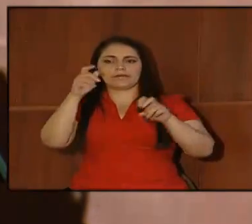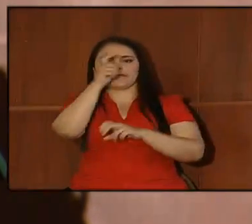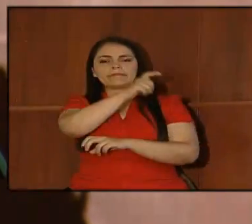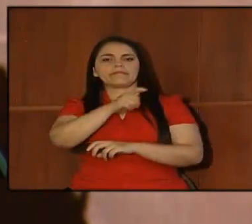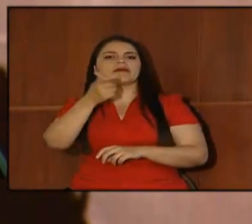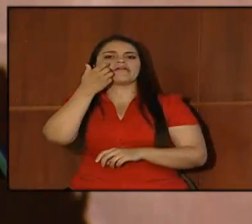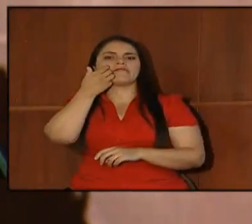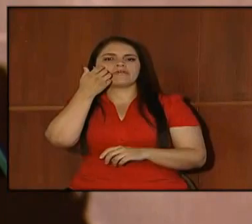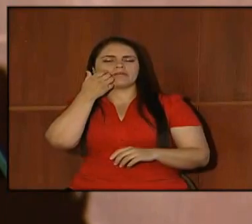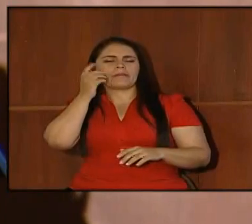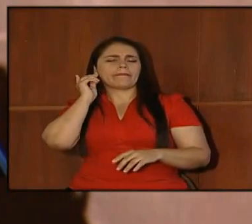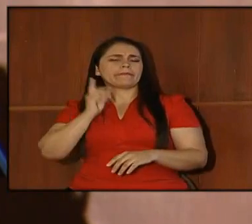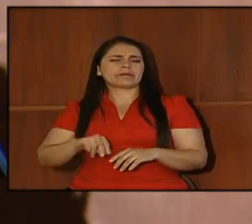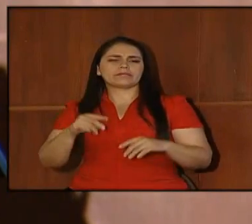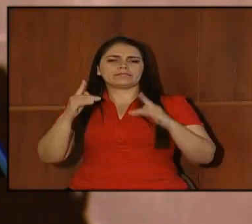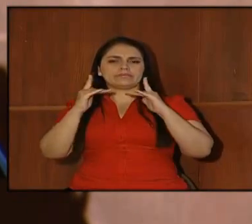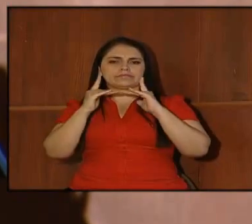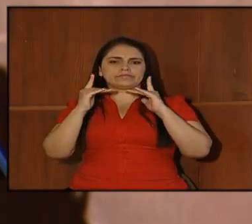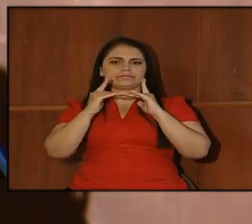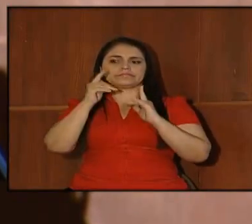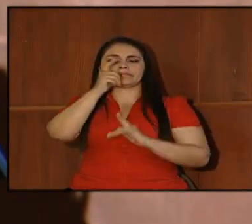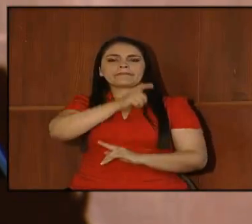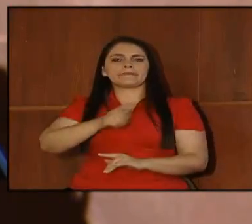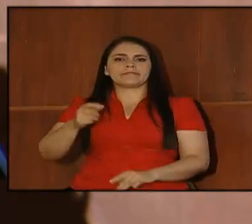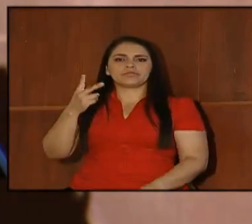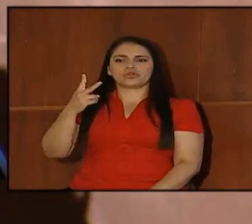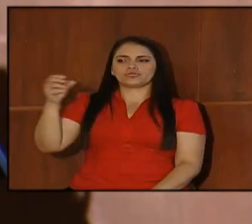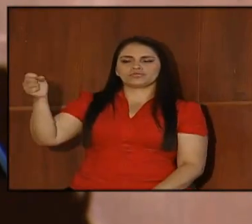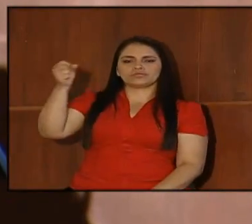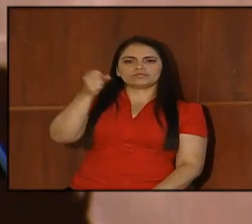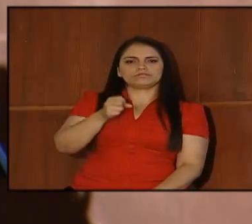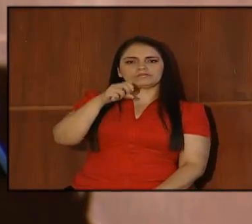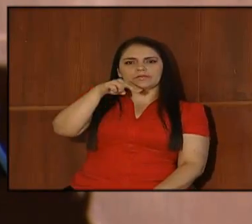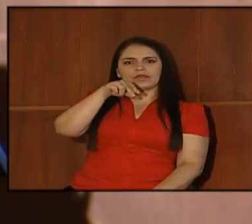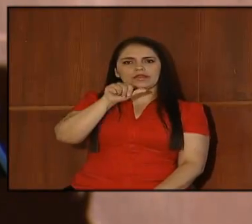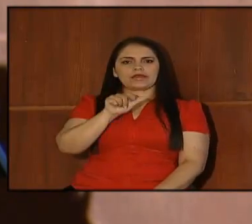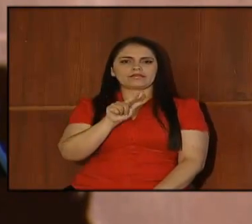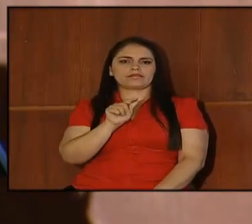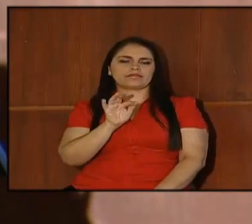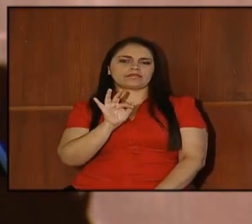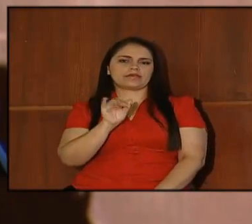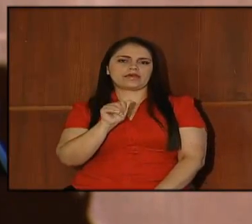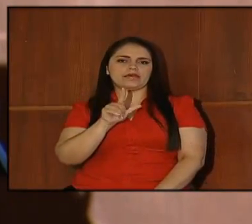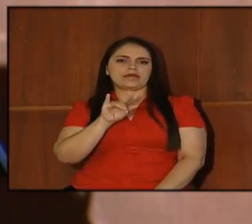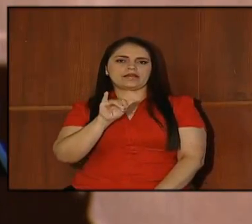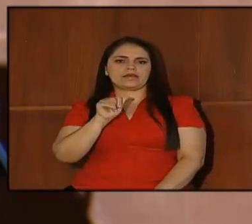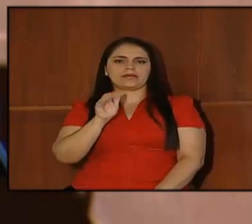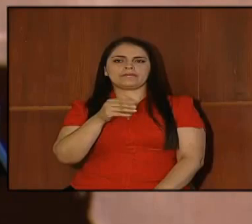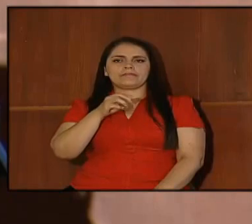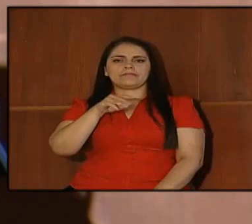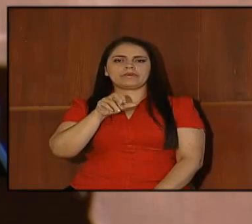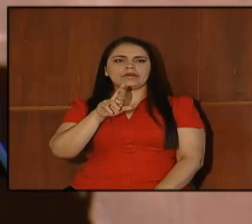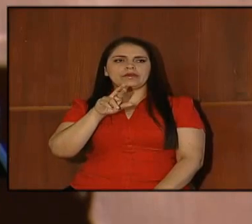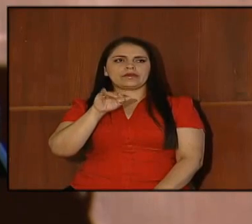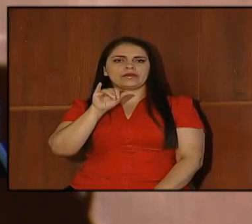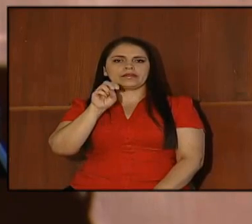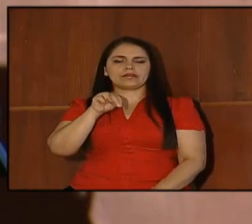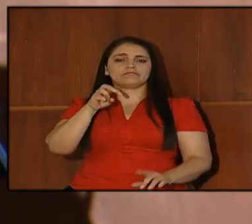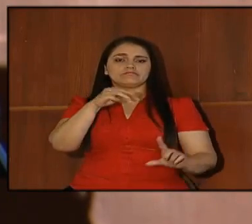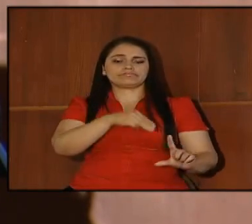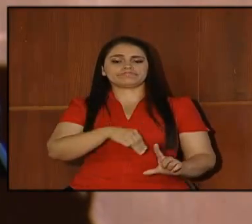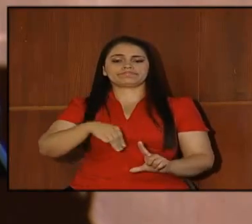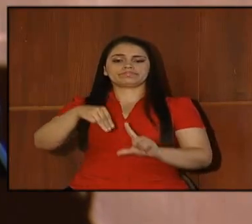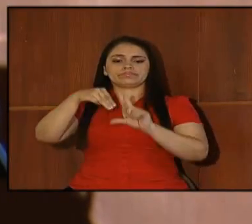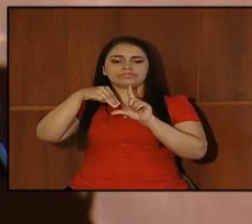cama. Tenemos para eso dos personas especialistas, a Natalia Marín, que es una enfermera magíster en todo el tema de la atención y